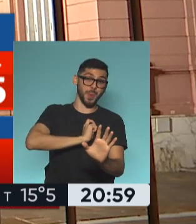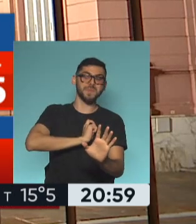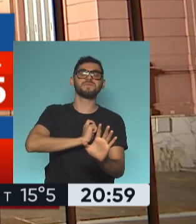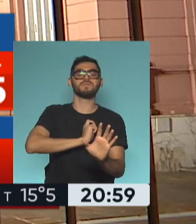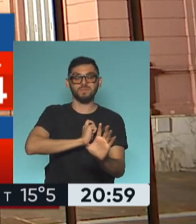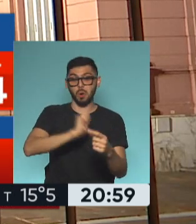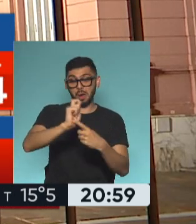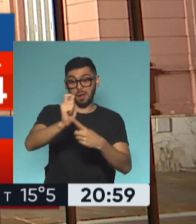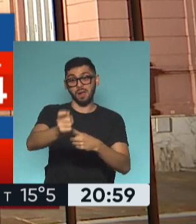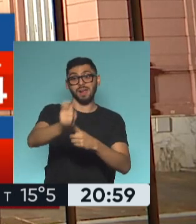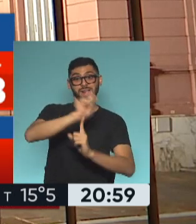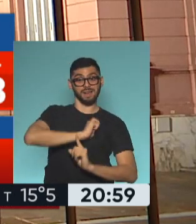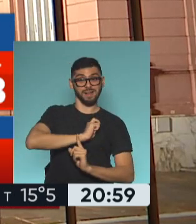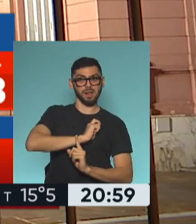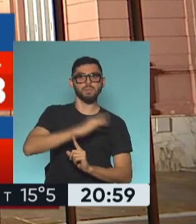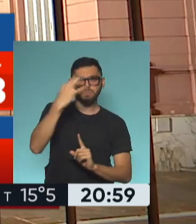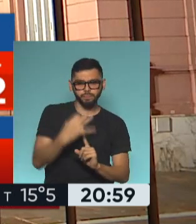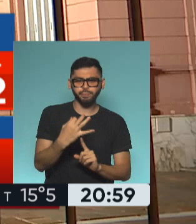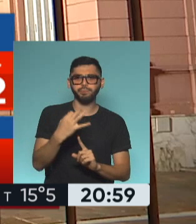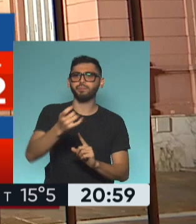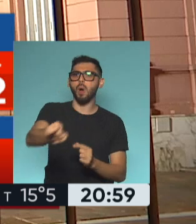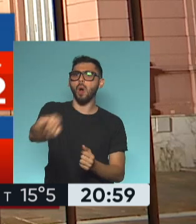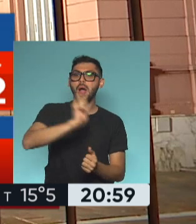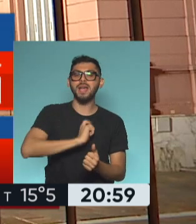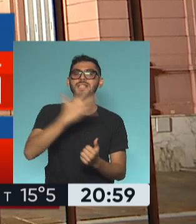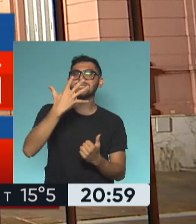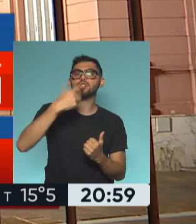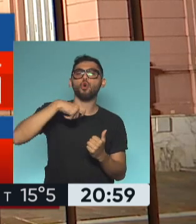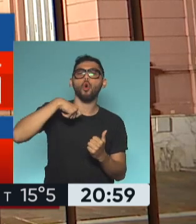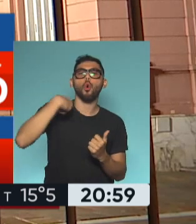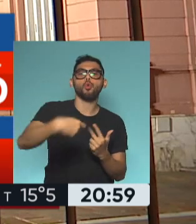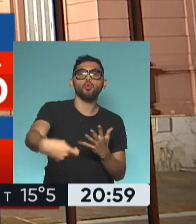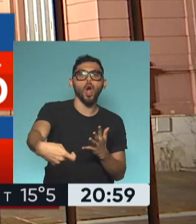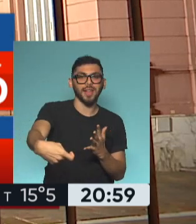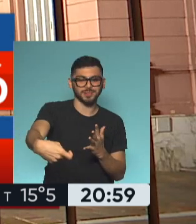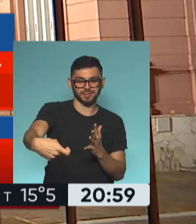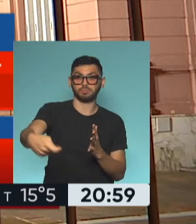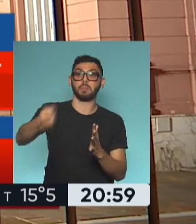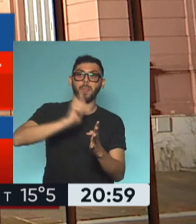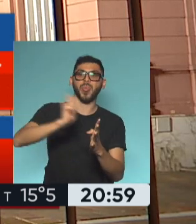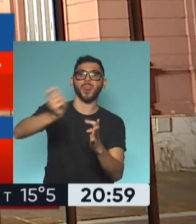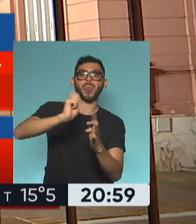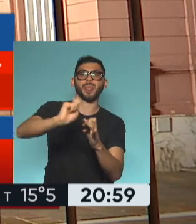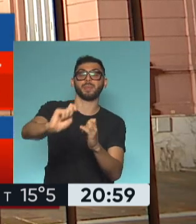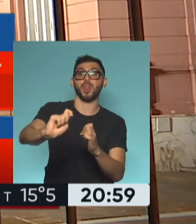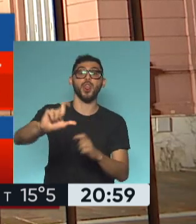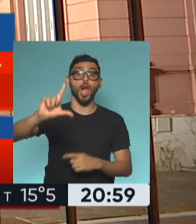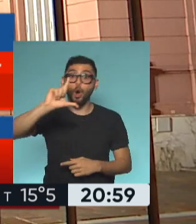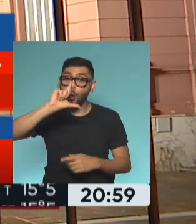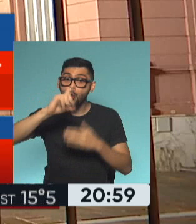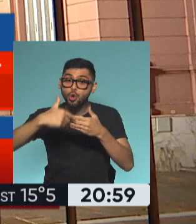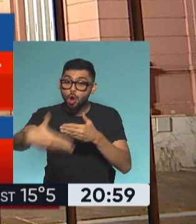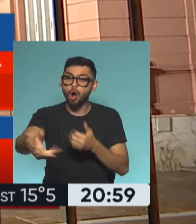Bueno, la devolución de los importes se hará en 5 cuotas a partir del mes de julio.